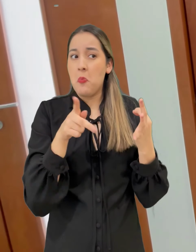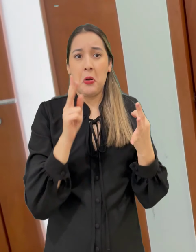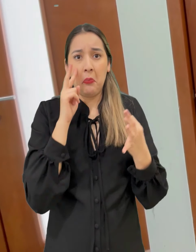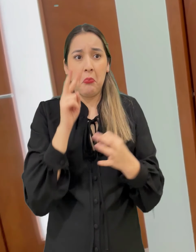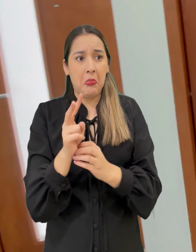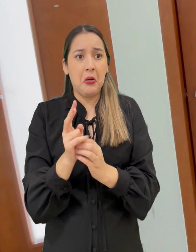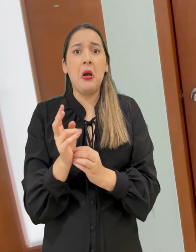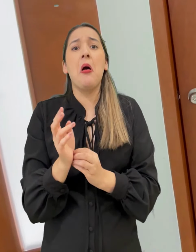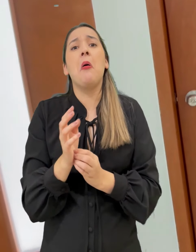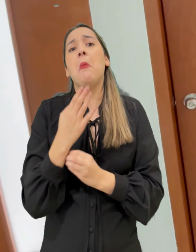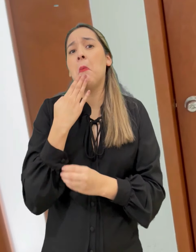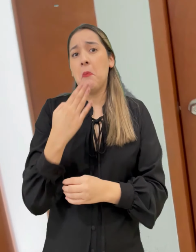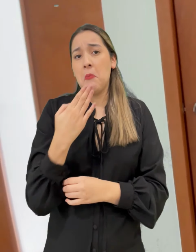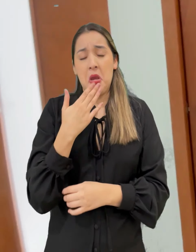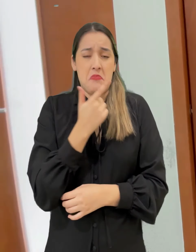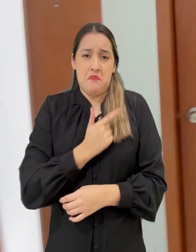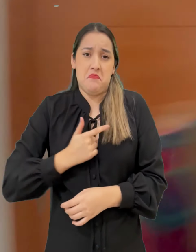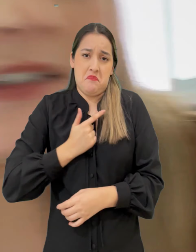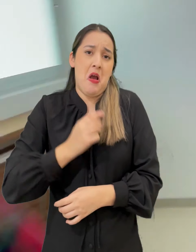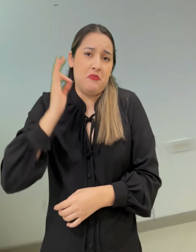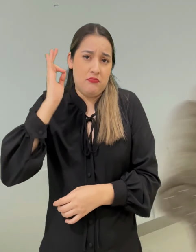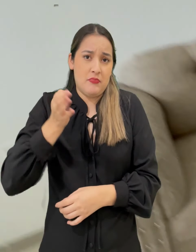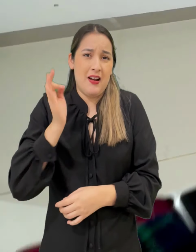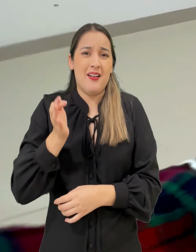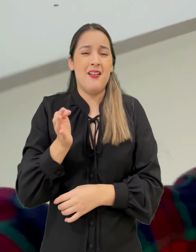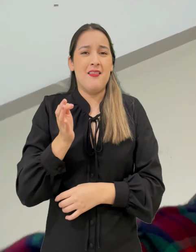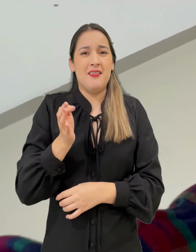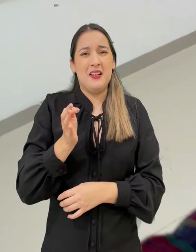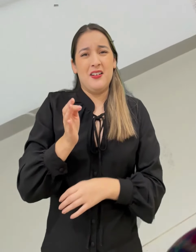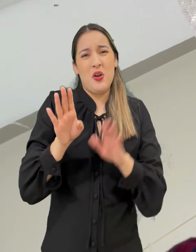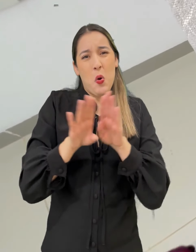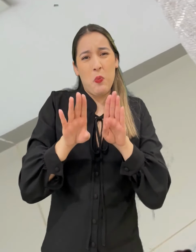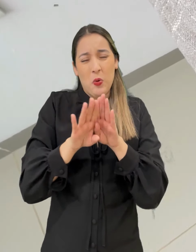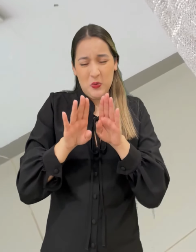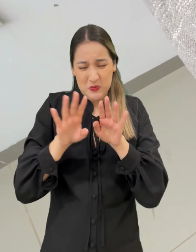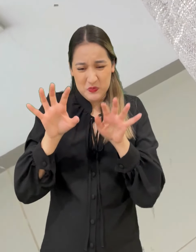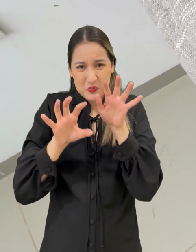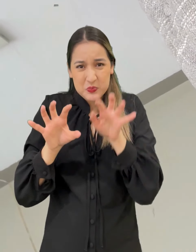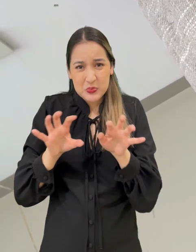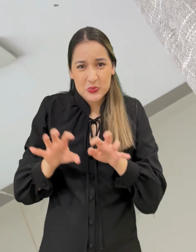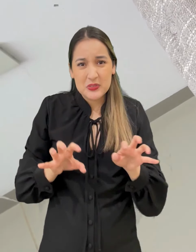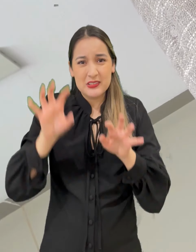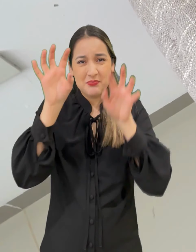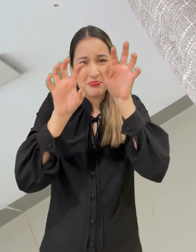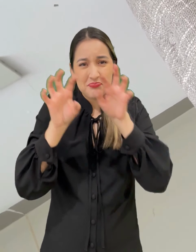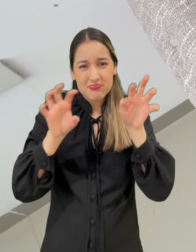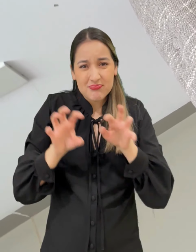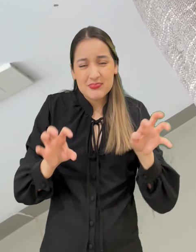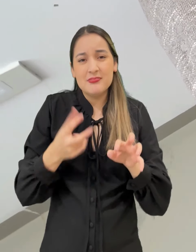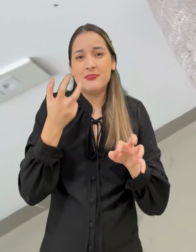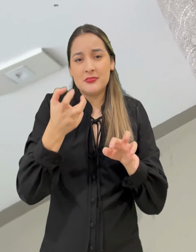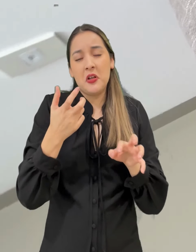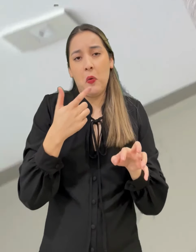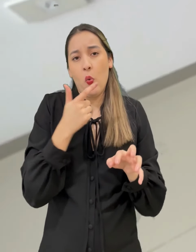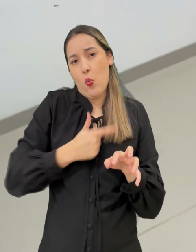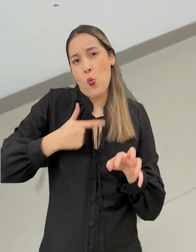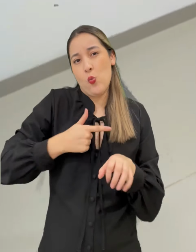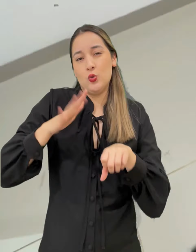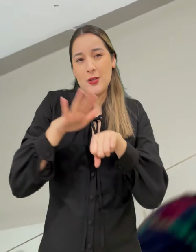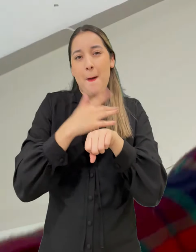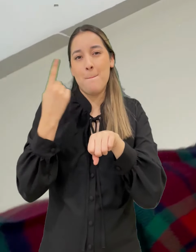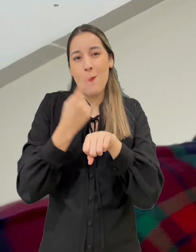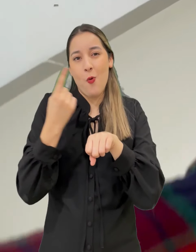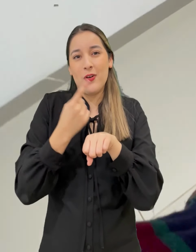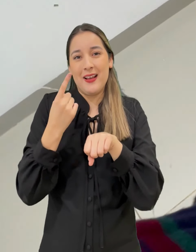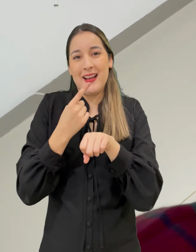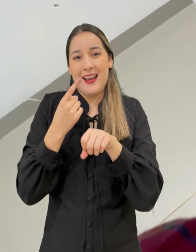ese tono no así acepte que fuera ese es como jasper adif o no sé cómo se le llama esto me gusta